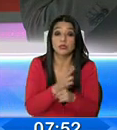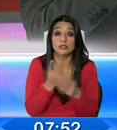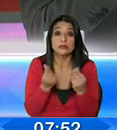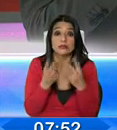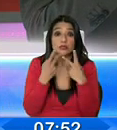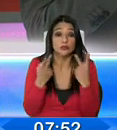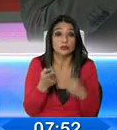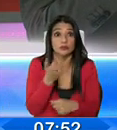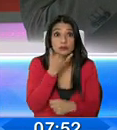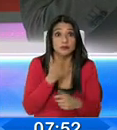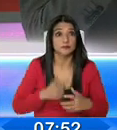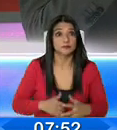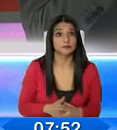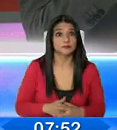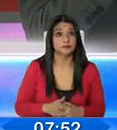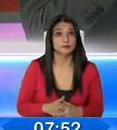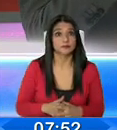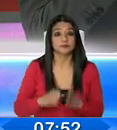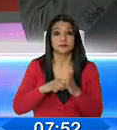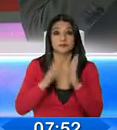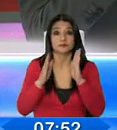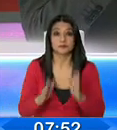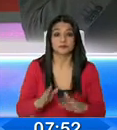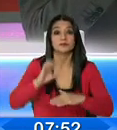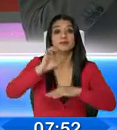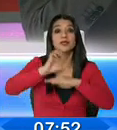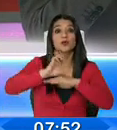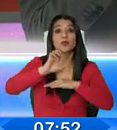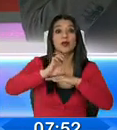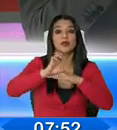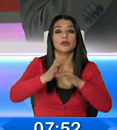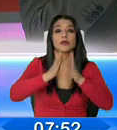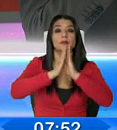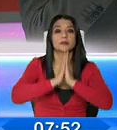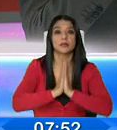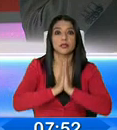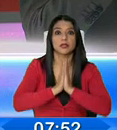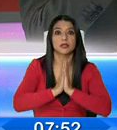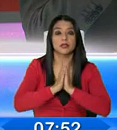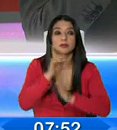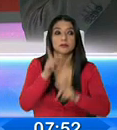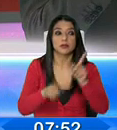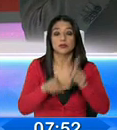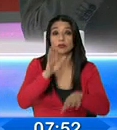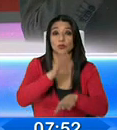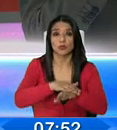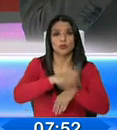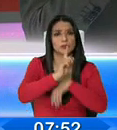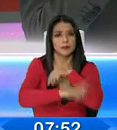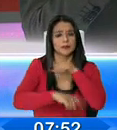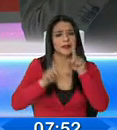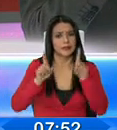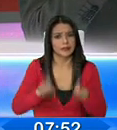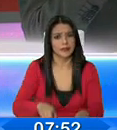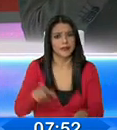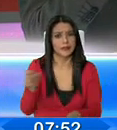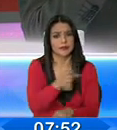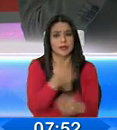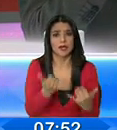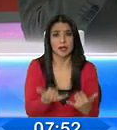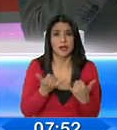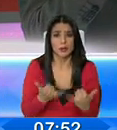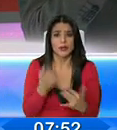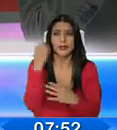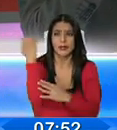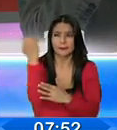públicos. Señor Contralor, el país entero pide que los responsables aparezcan en esto, en este en medio del dolor de